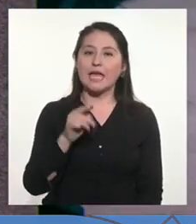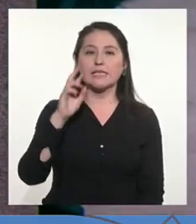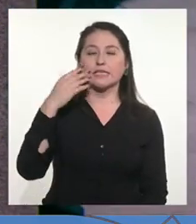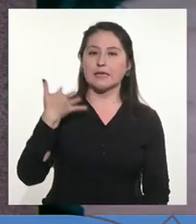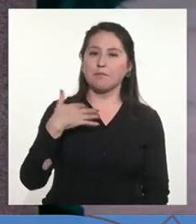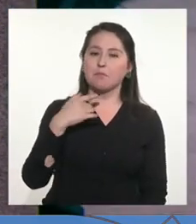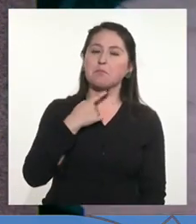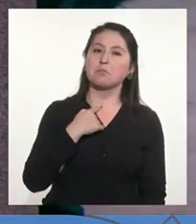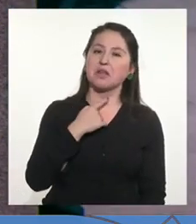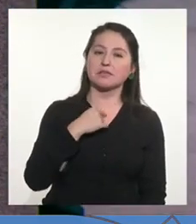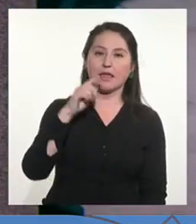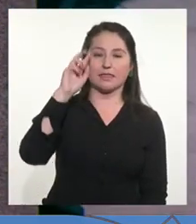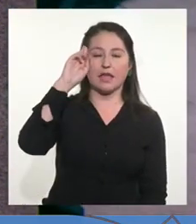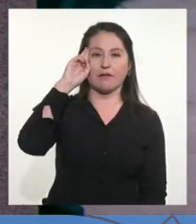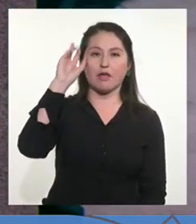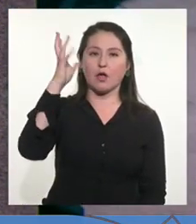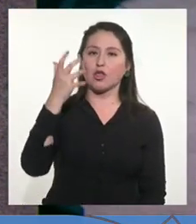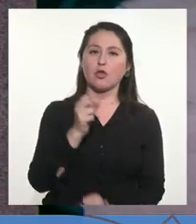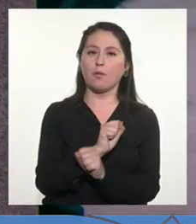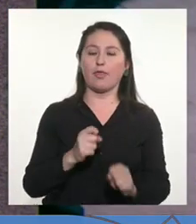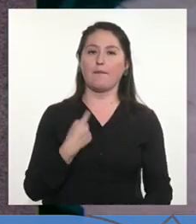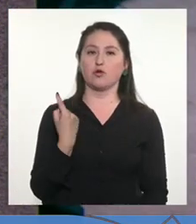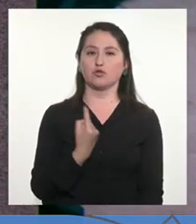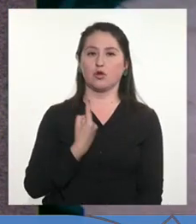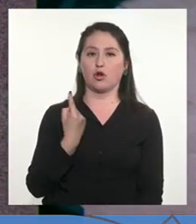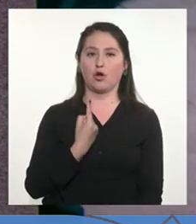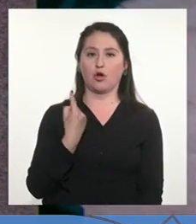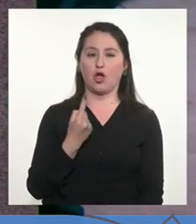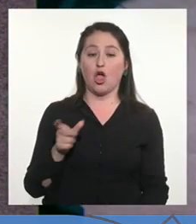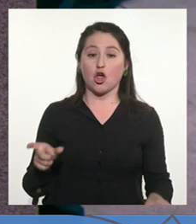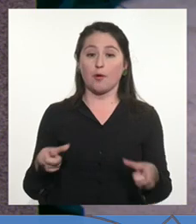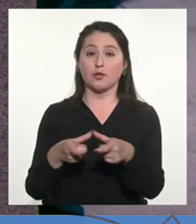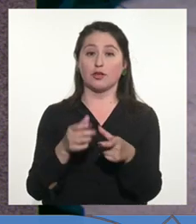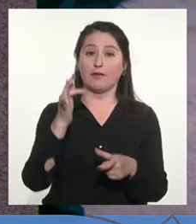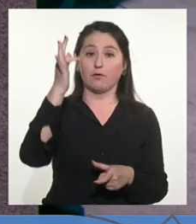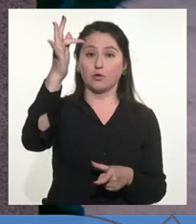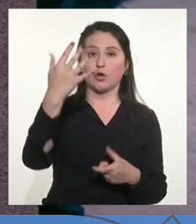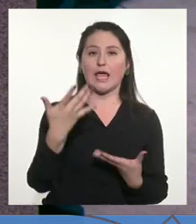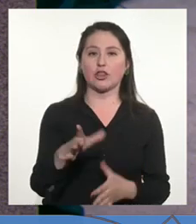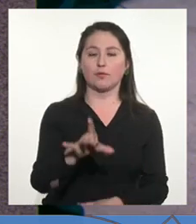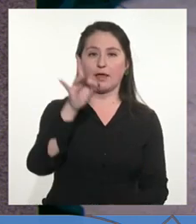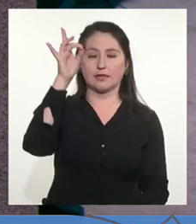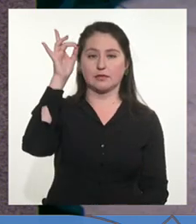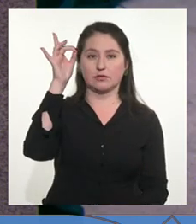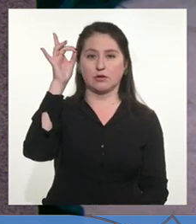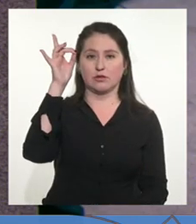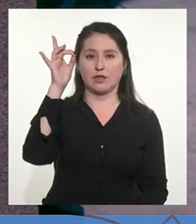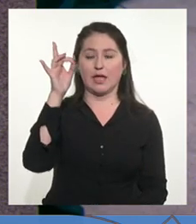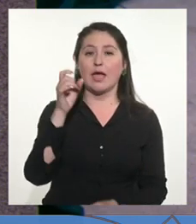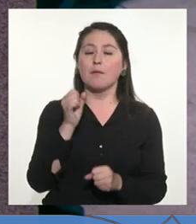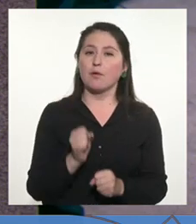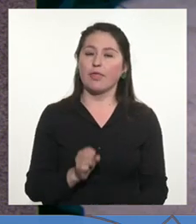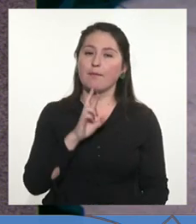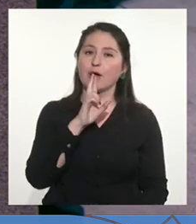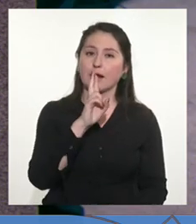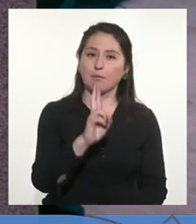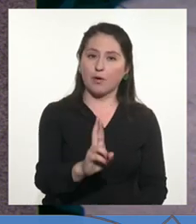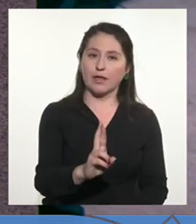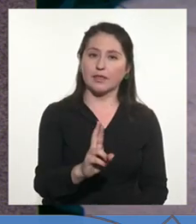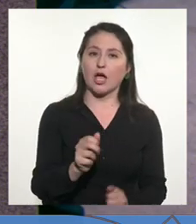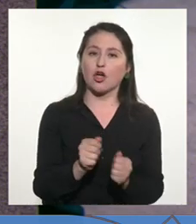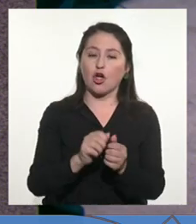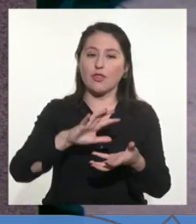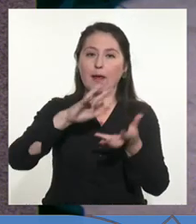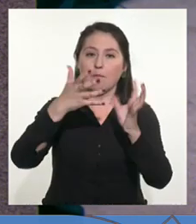porque no lo podemos hacer solo la comisión del futuro tomó una decisión hace mucho tiempo de intentar dar una respuesta a esto y hacerlo con el